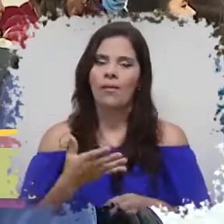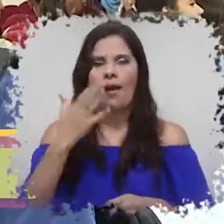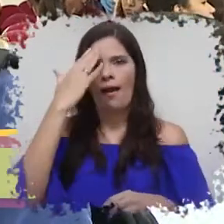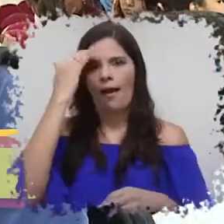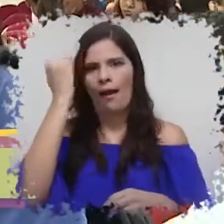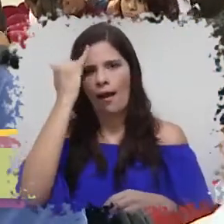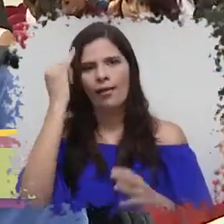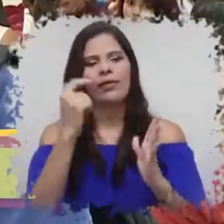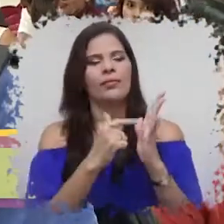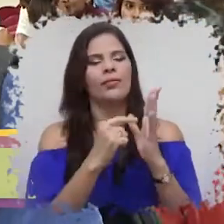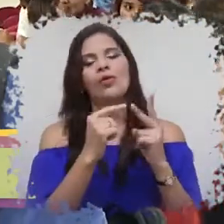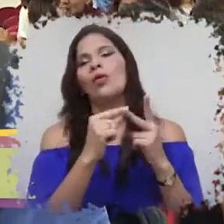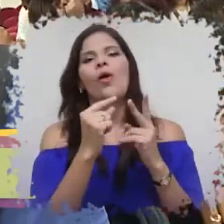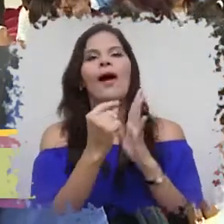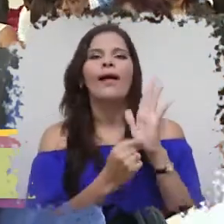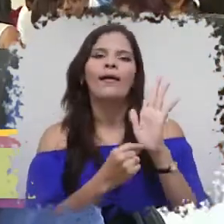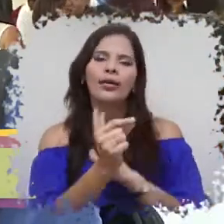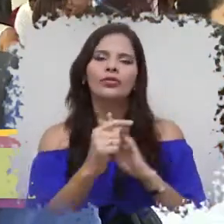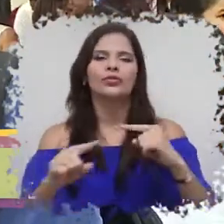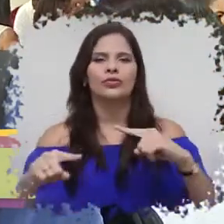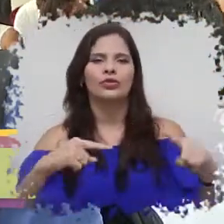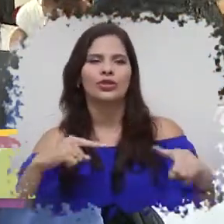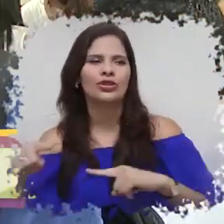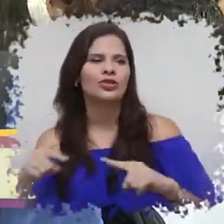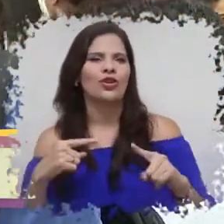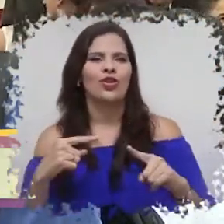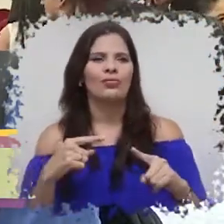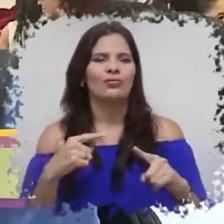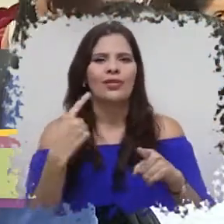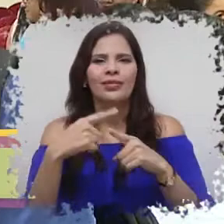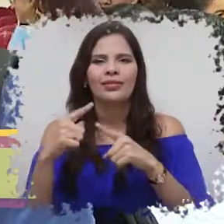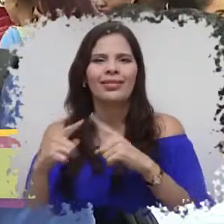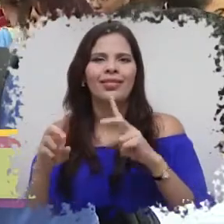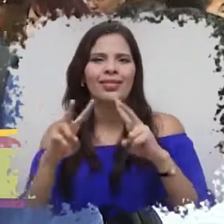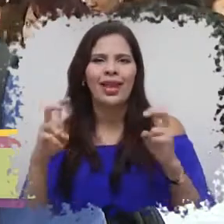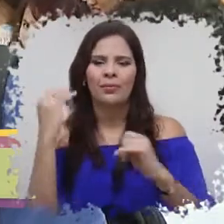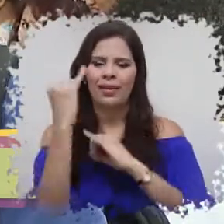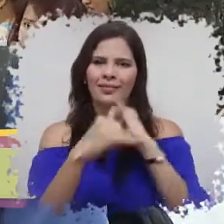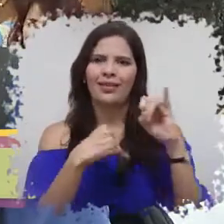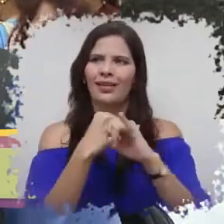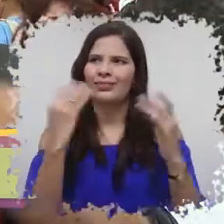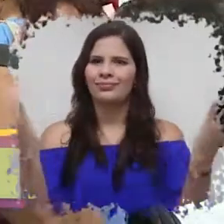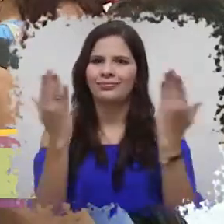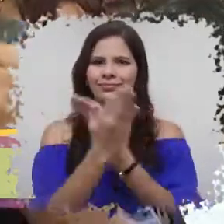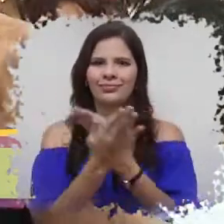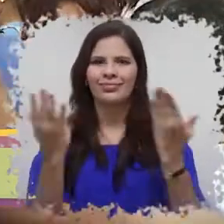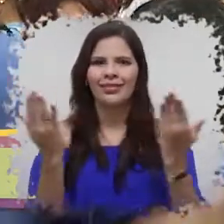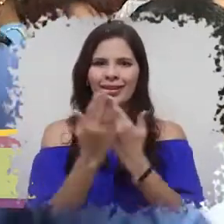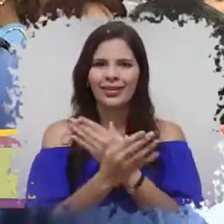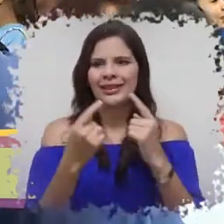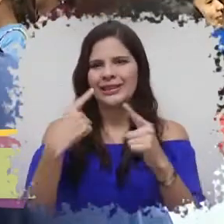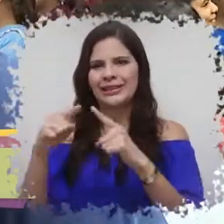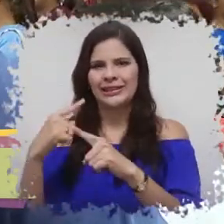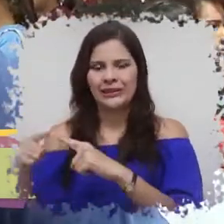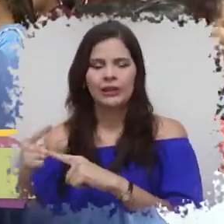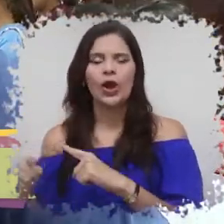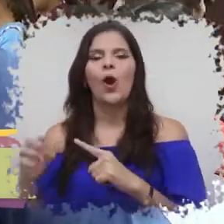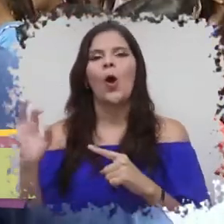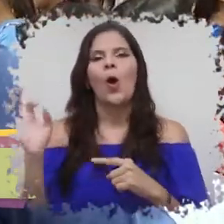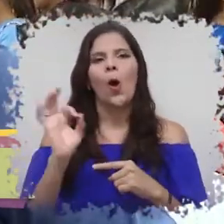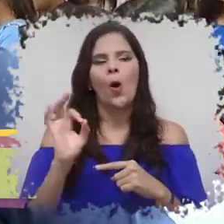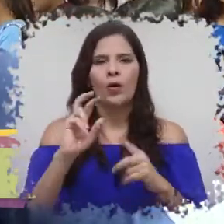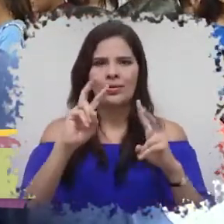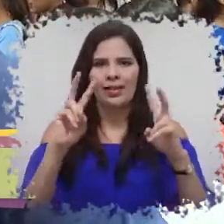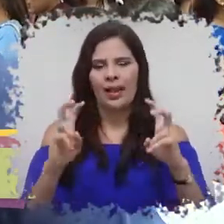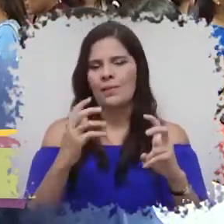cuestión académica, de acreditación, de gestión, de todo lo que tiene que ver con la parte de internacionalización de todos los diferentes programas, en la